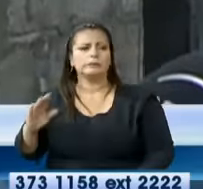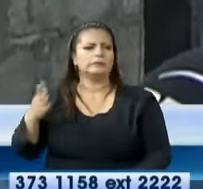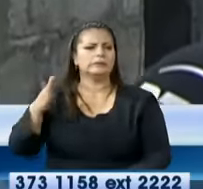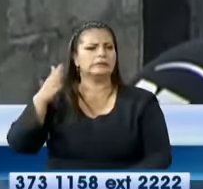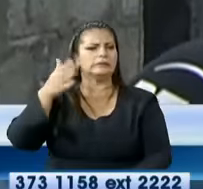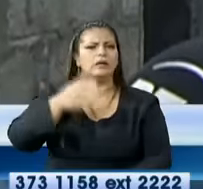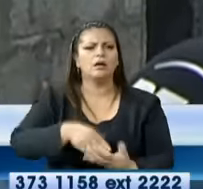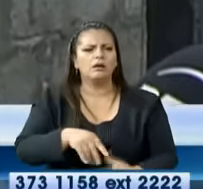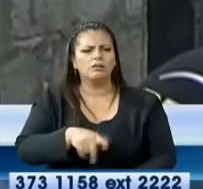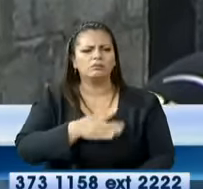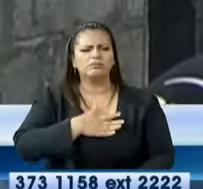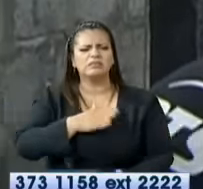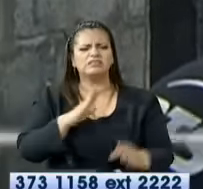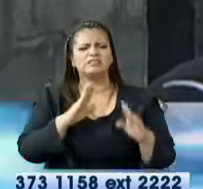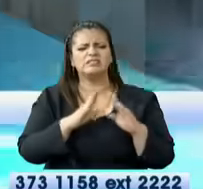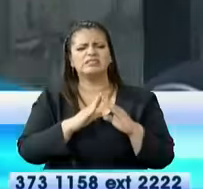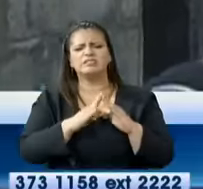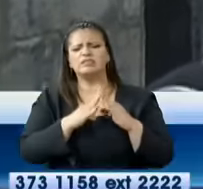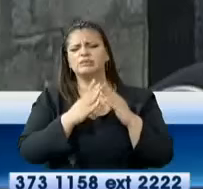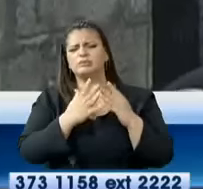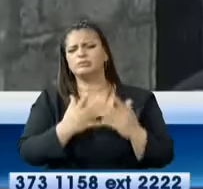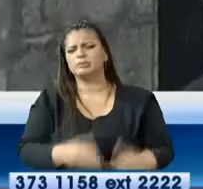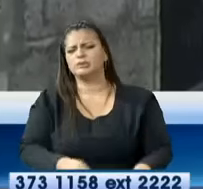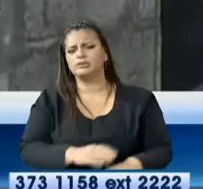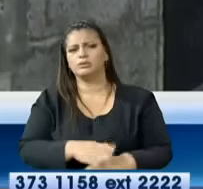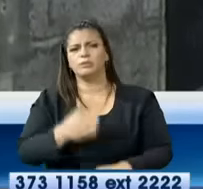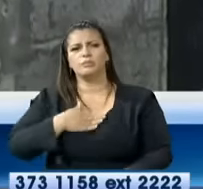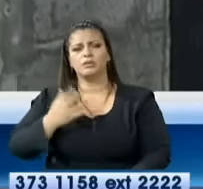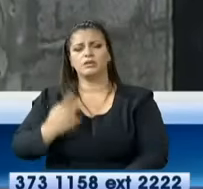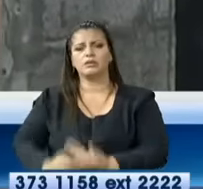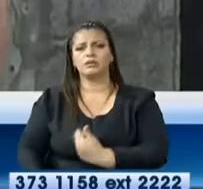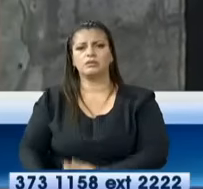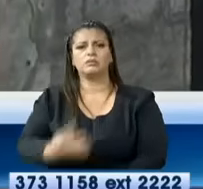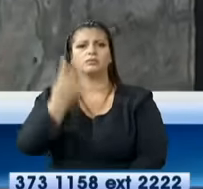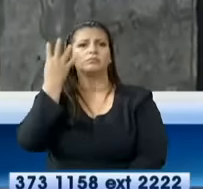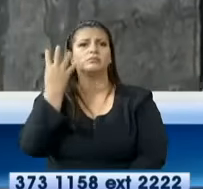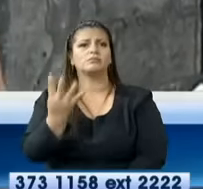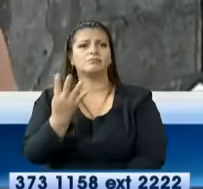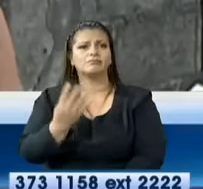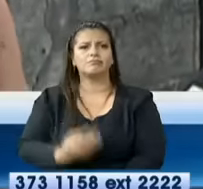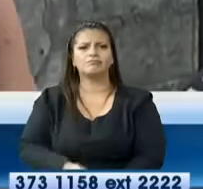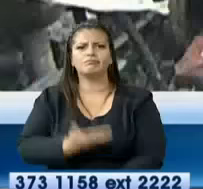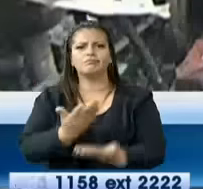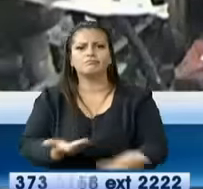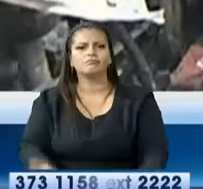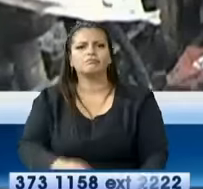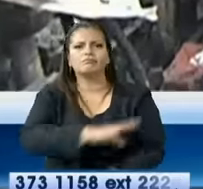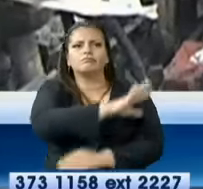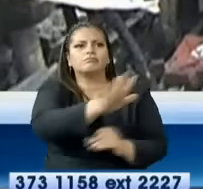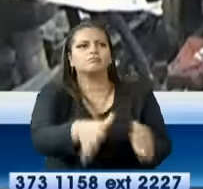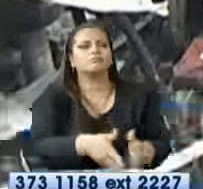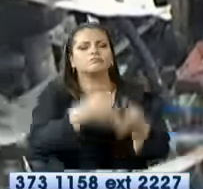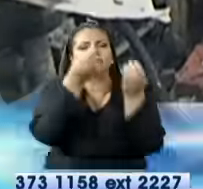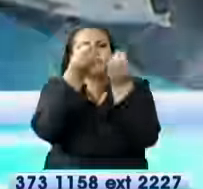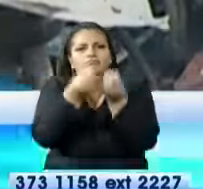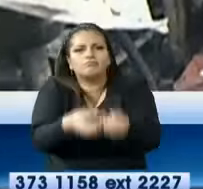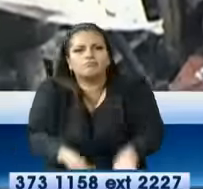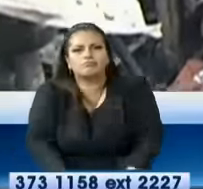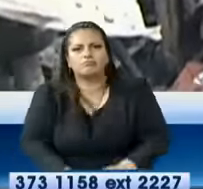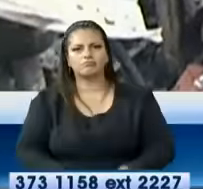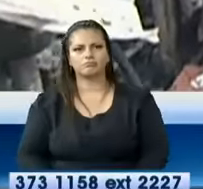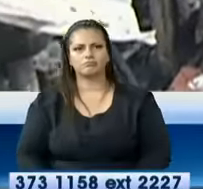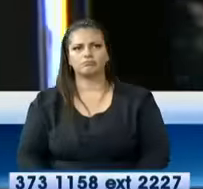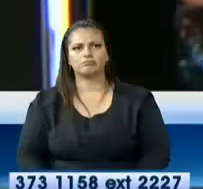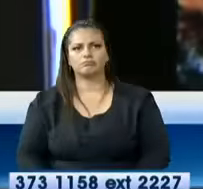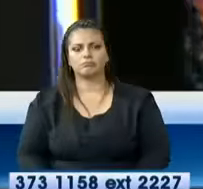Mis hijos, tengo 4 niños, perdieron todo lo que es los útiles escolares, nos hemos quedado sin nada. Los habitantes de este sector del cantón Daule